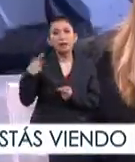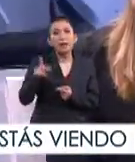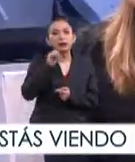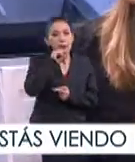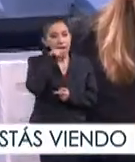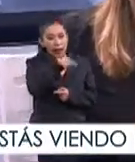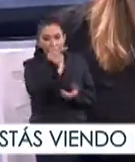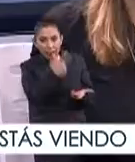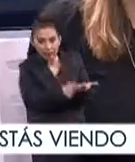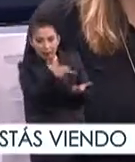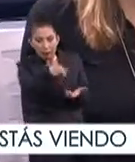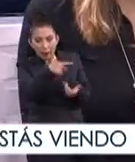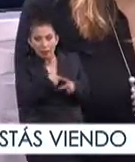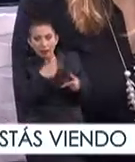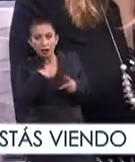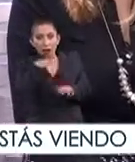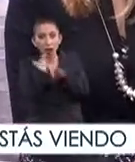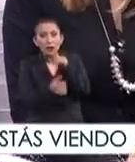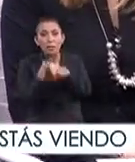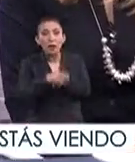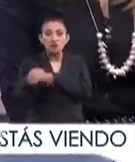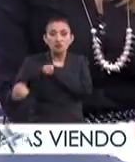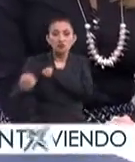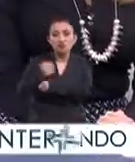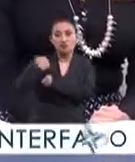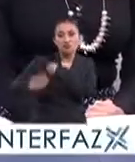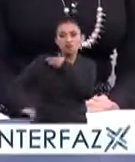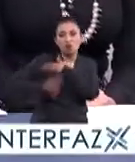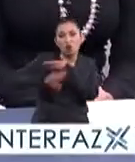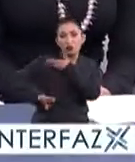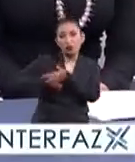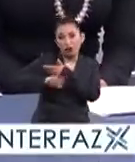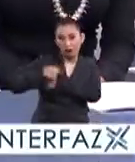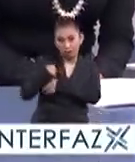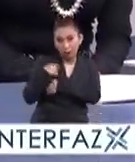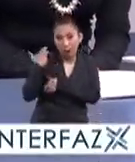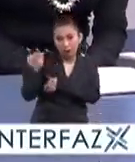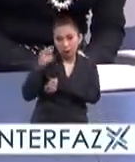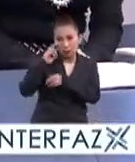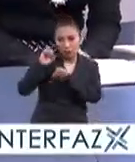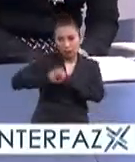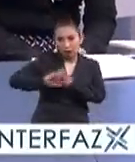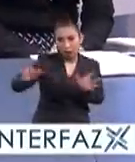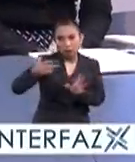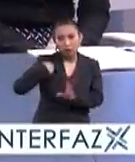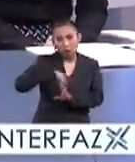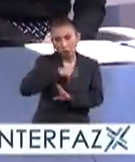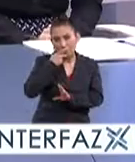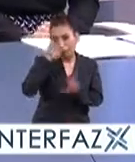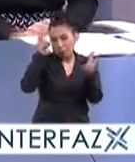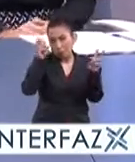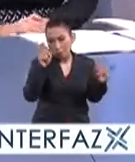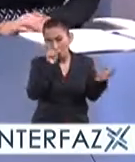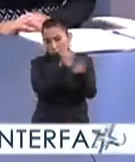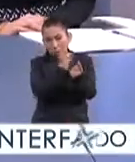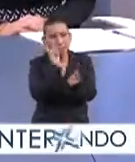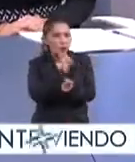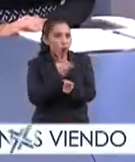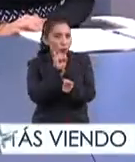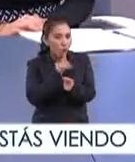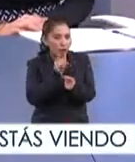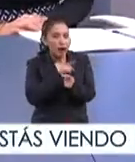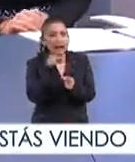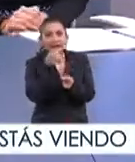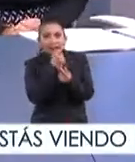pero también hay personas que huyeron de la violencia, de la persecución. Esto es muy evidente cuando estamos hablando con